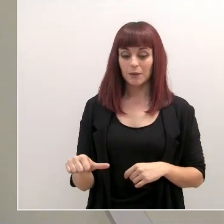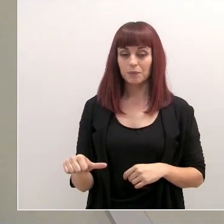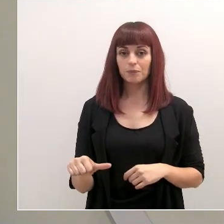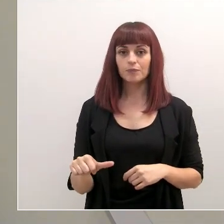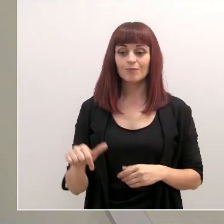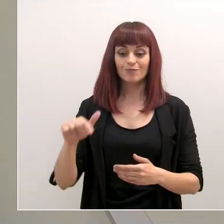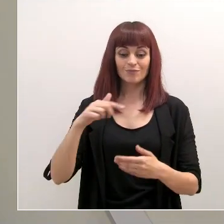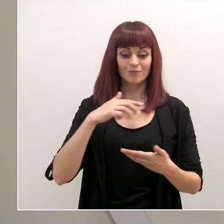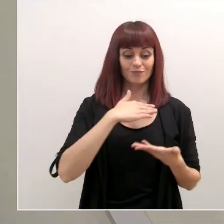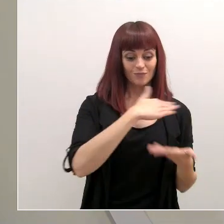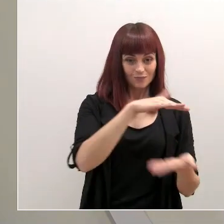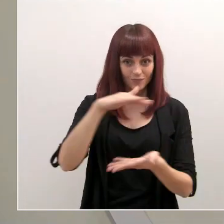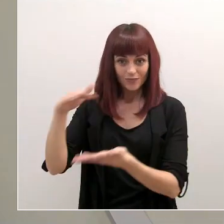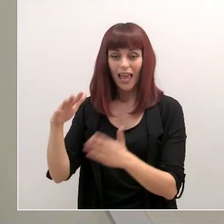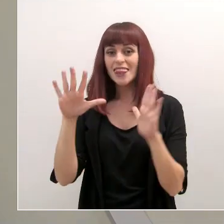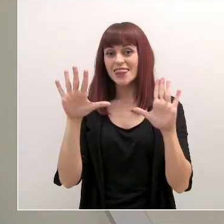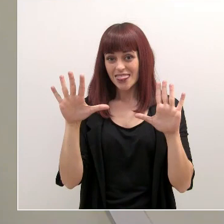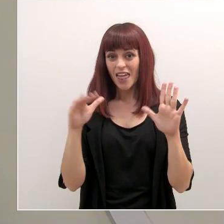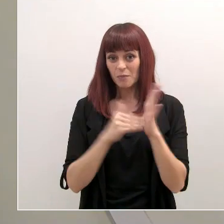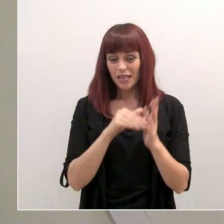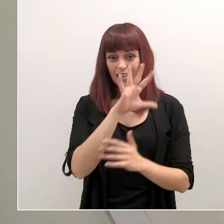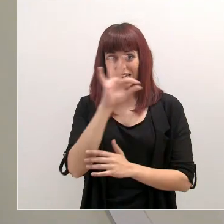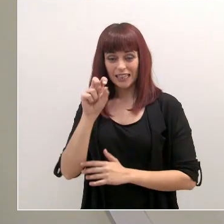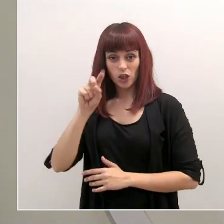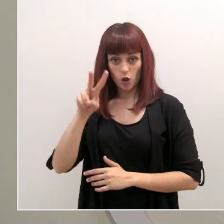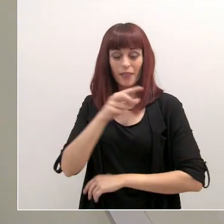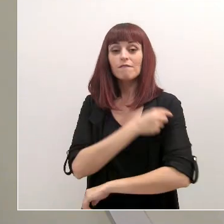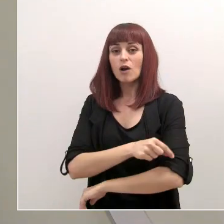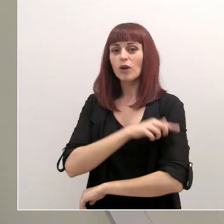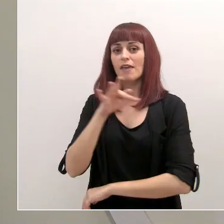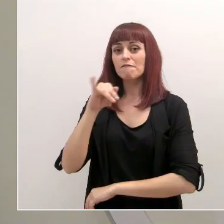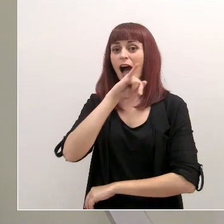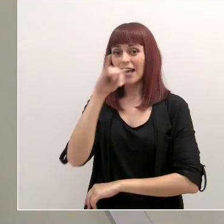distribuir 10.500 dosis de la vacuna de Pfizer que